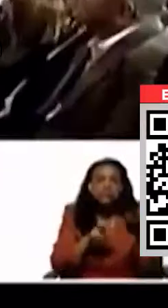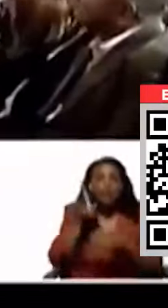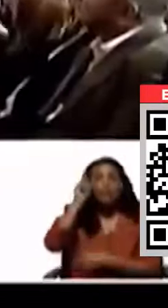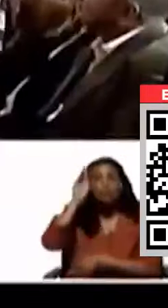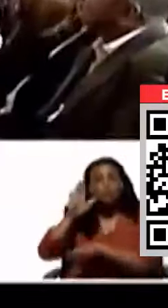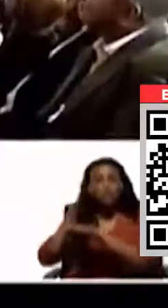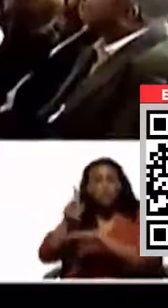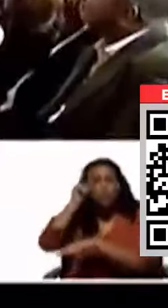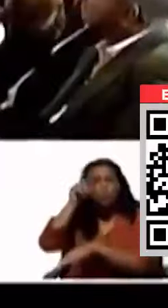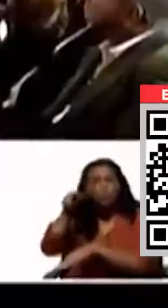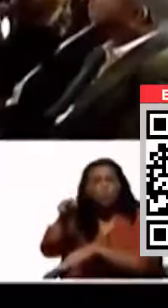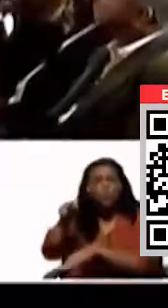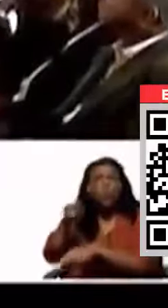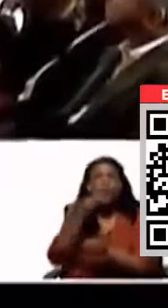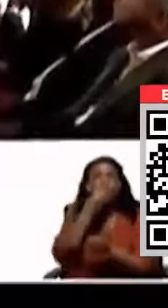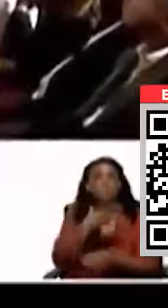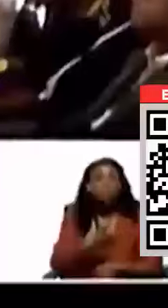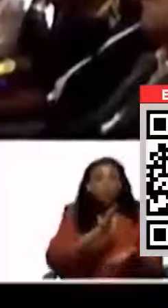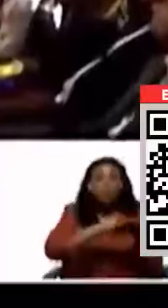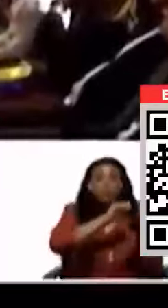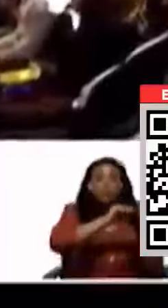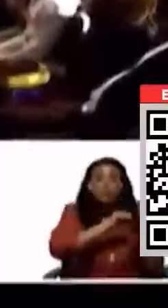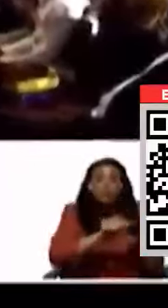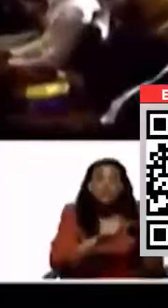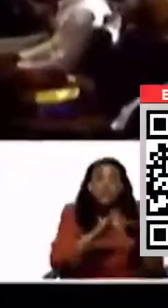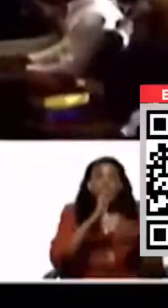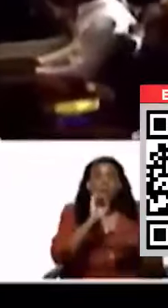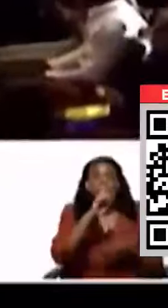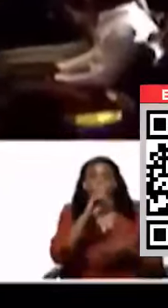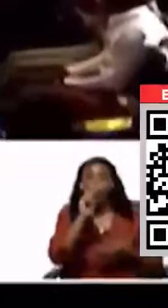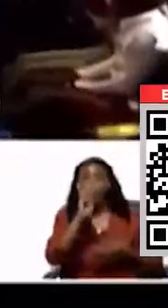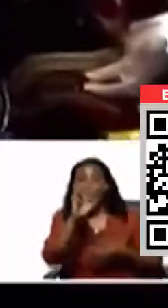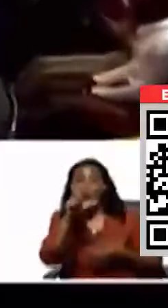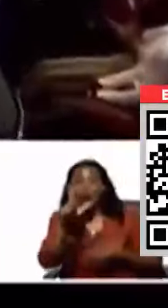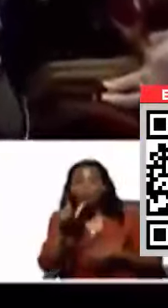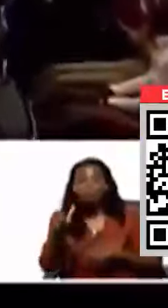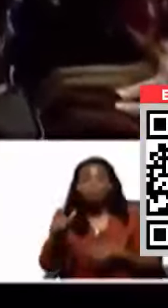profesor, bien se lo dice en su carta Cristóbal Mendoza.